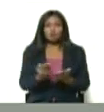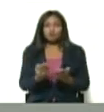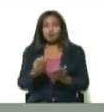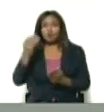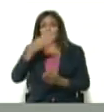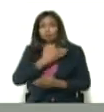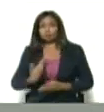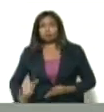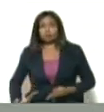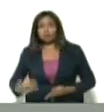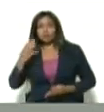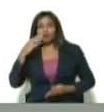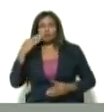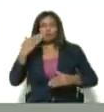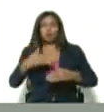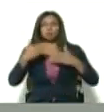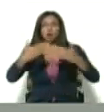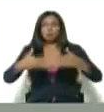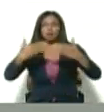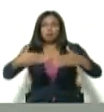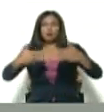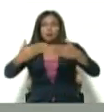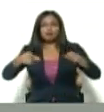seguir como venía, al ritmo que venía.